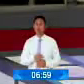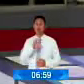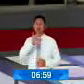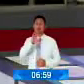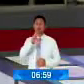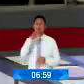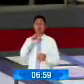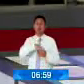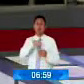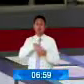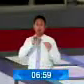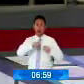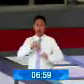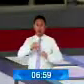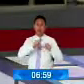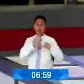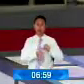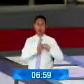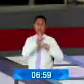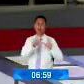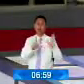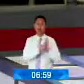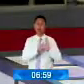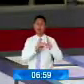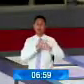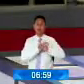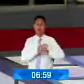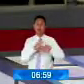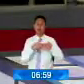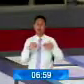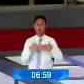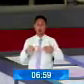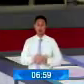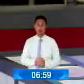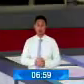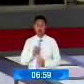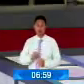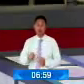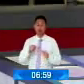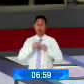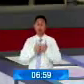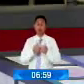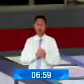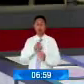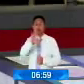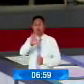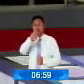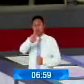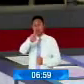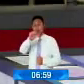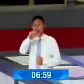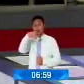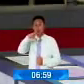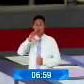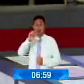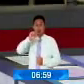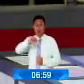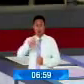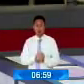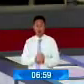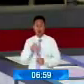86 votos afirmativos, la Asamblea aprobó la ley para la defensa de la dolarización. El legislador Franco Romero, ponente de la iniciativa,